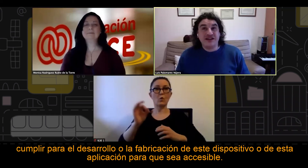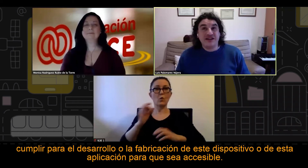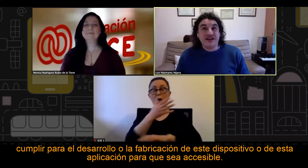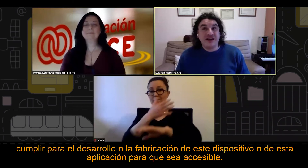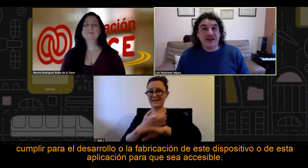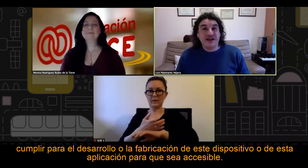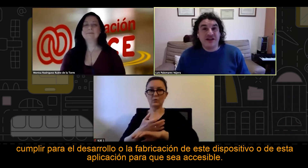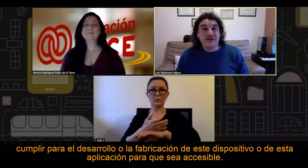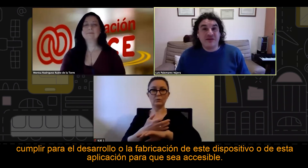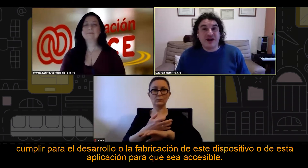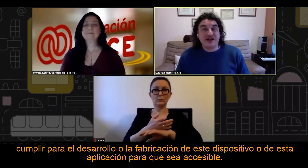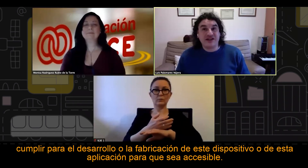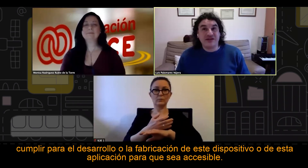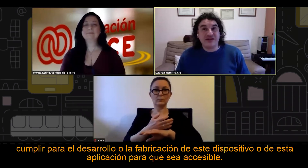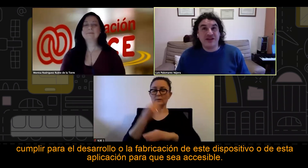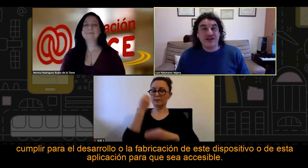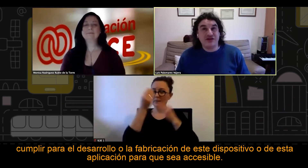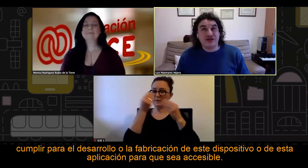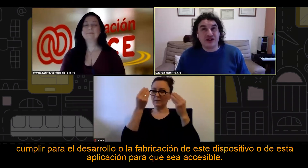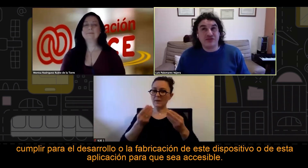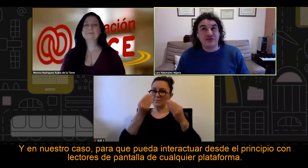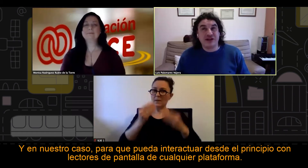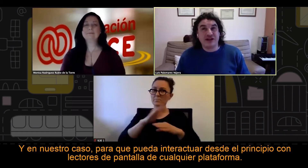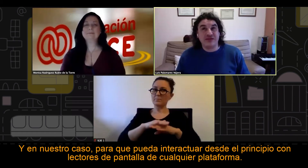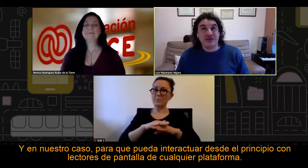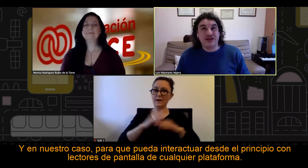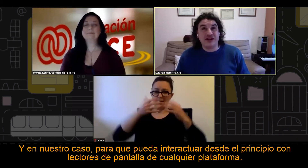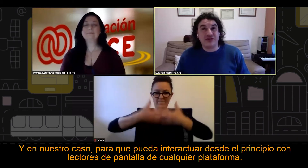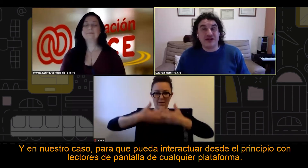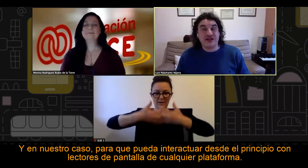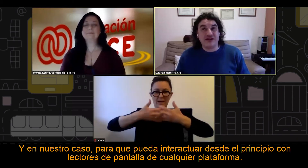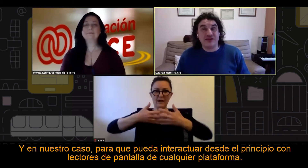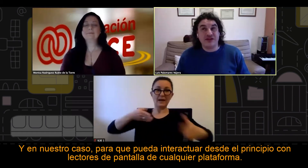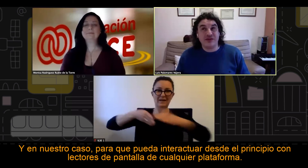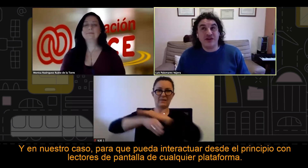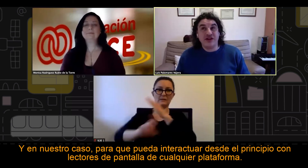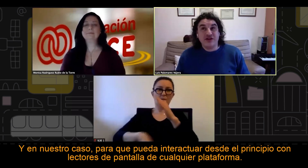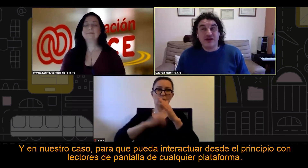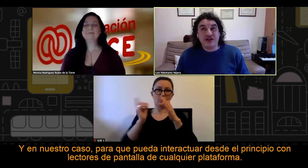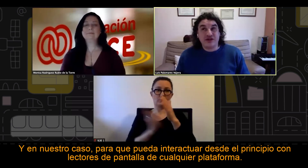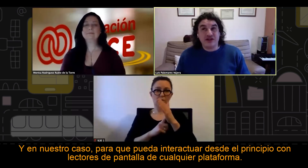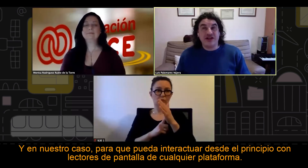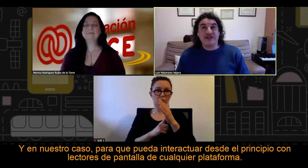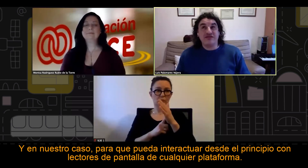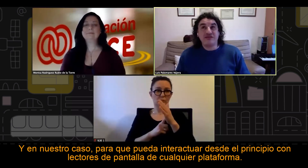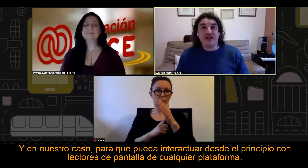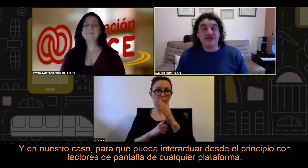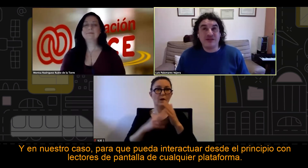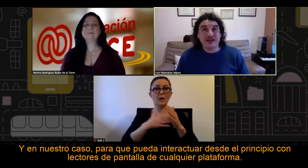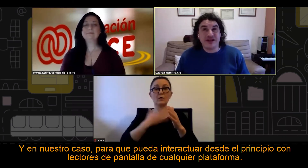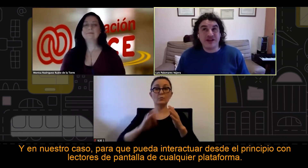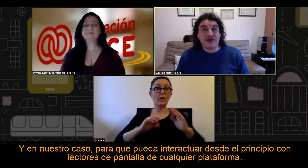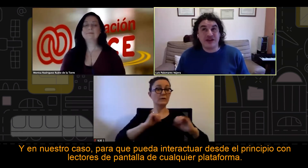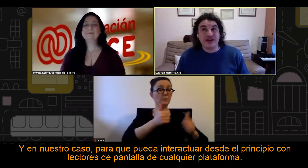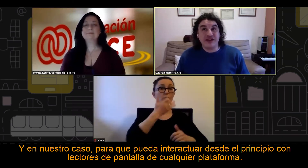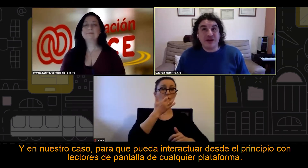sea accesible y en nuestro caso, pues para que pueda interactuar desde el principio con lectores de pantalla